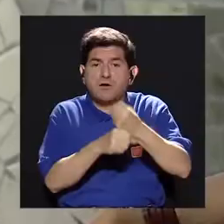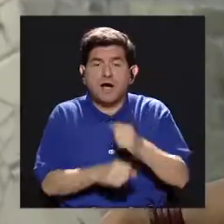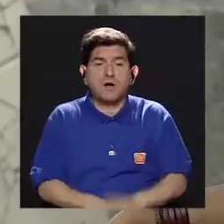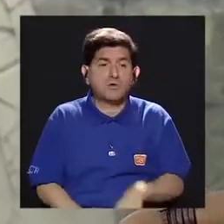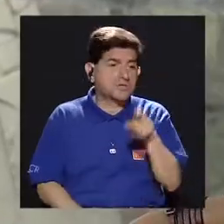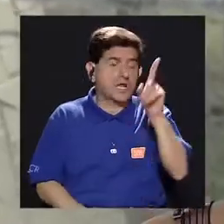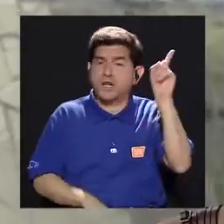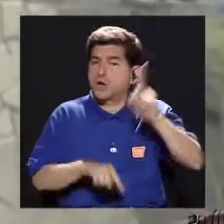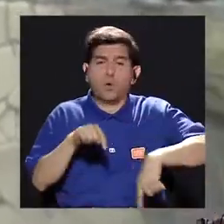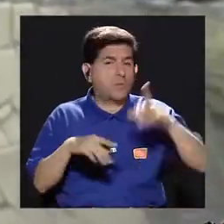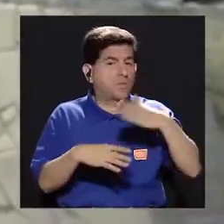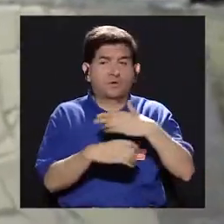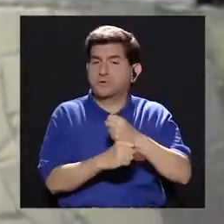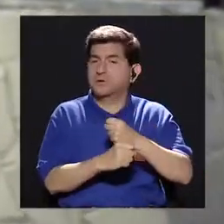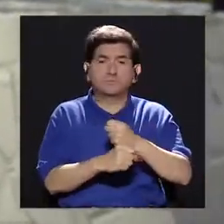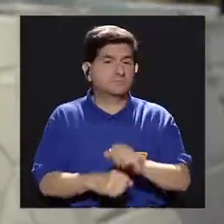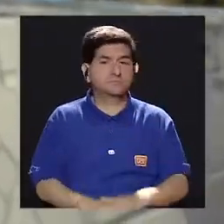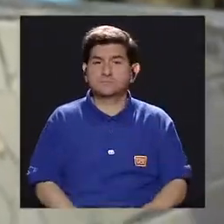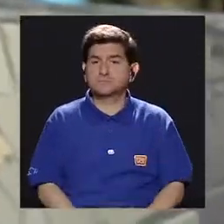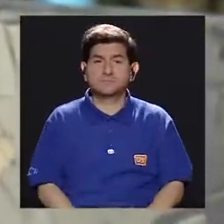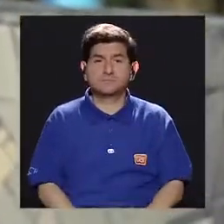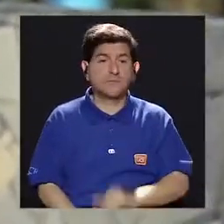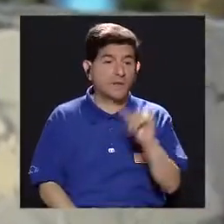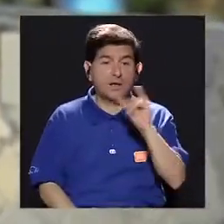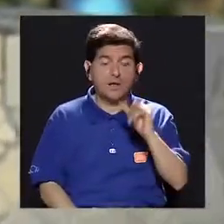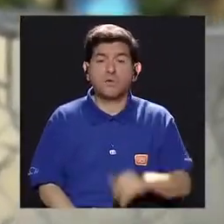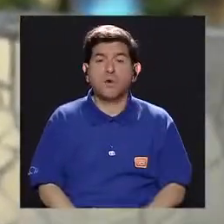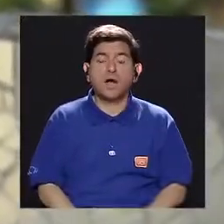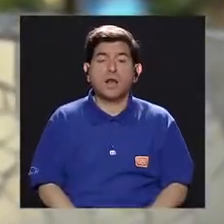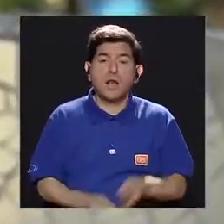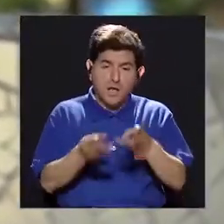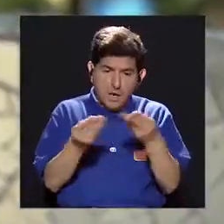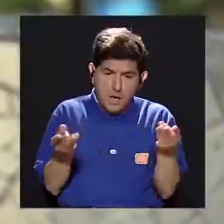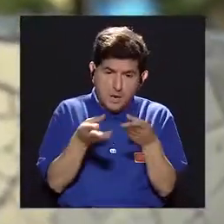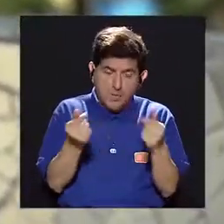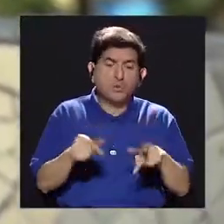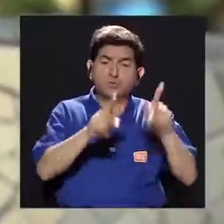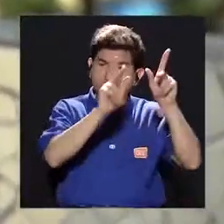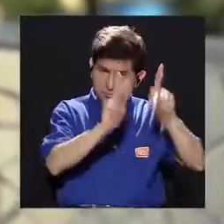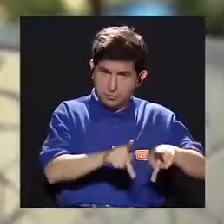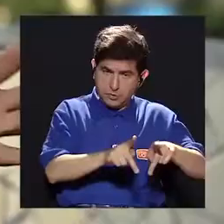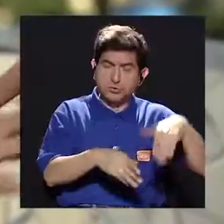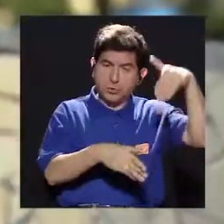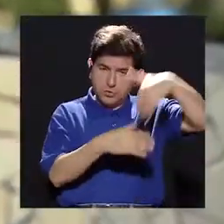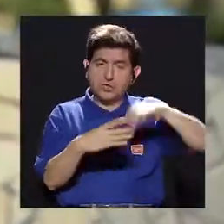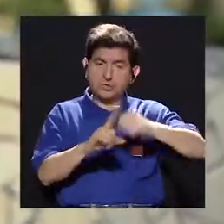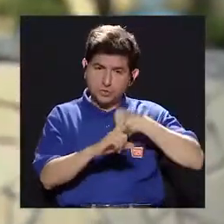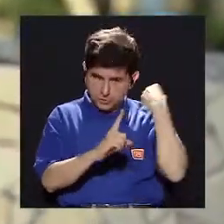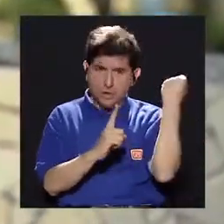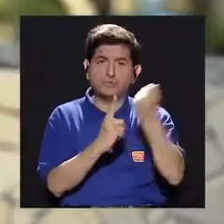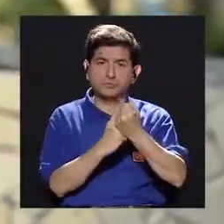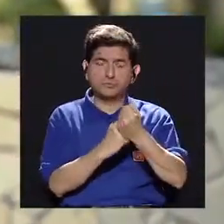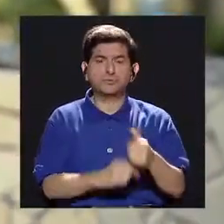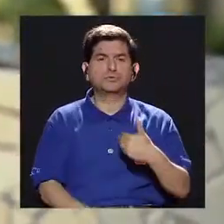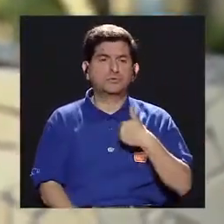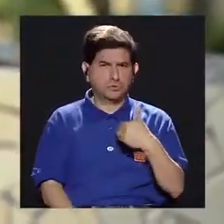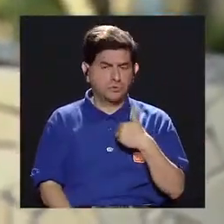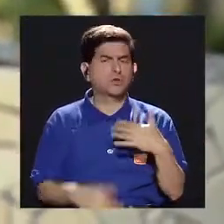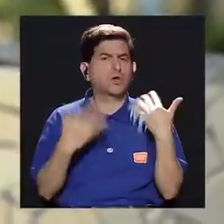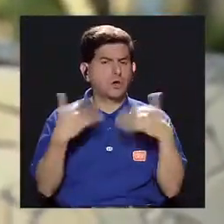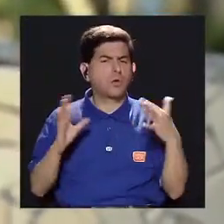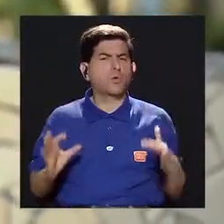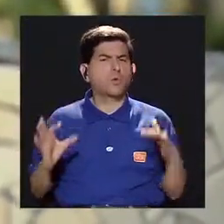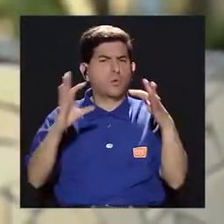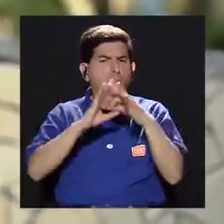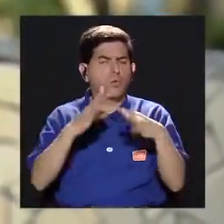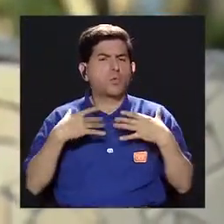estaría completamente incapacitado, ¿verdad? Entonces también la productividad que genera esa persona dentro de la sociedad tiene mucho